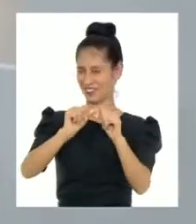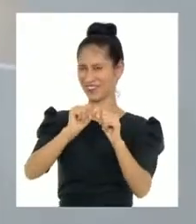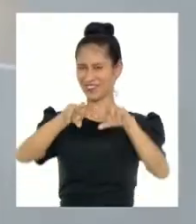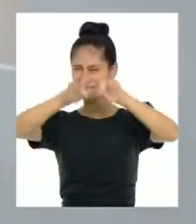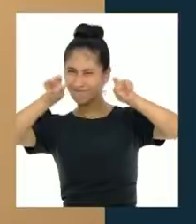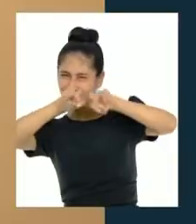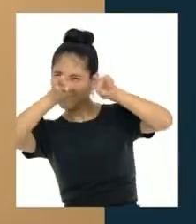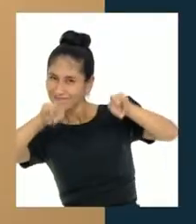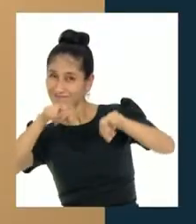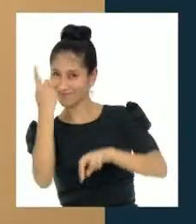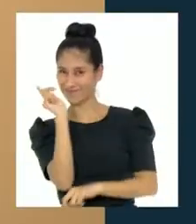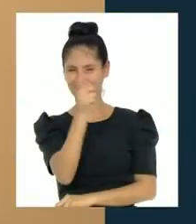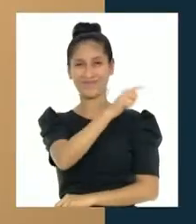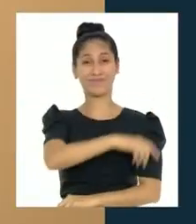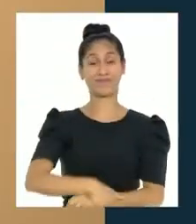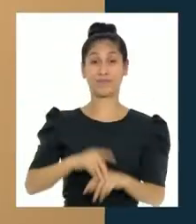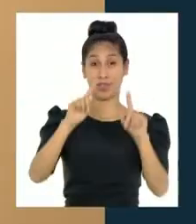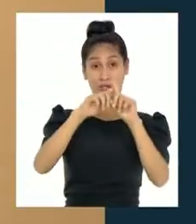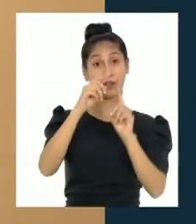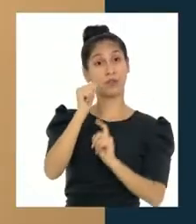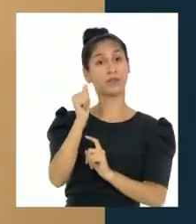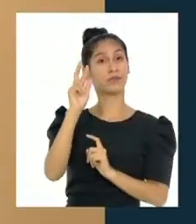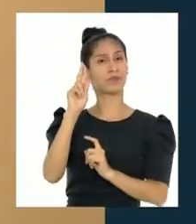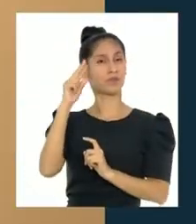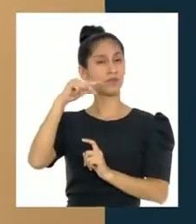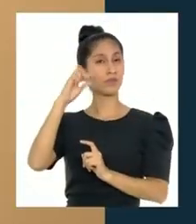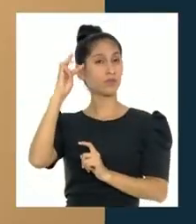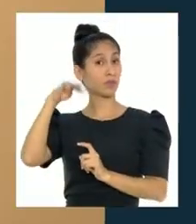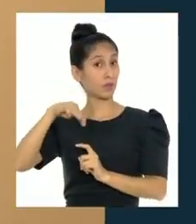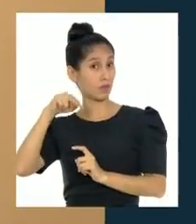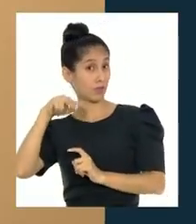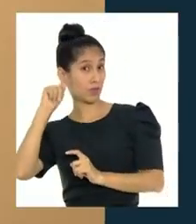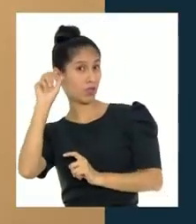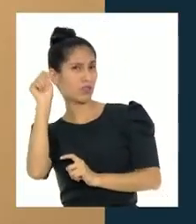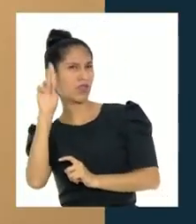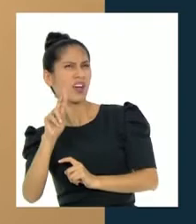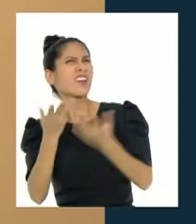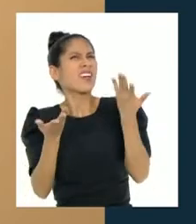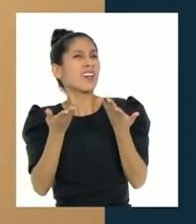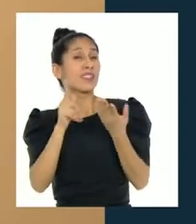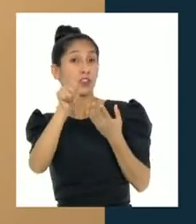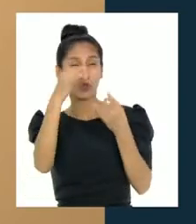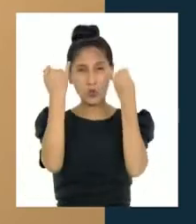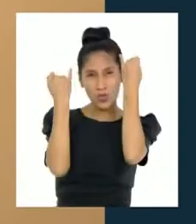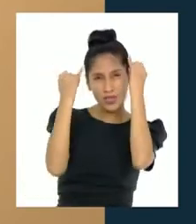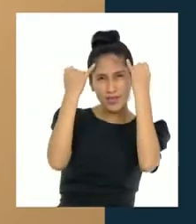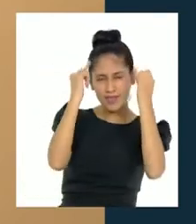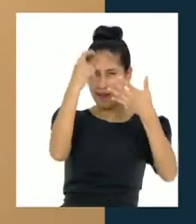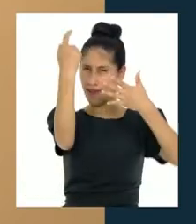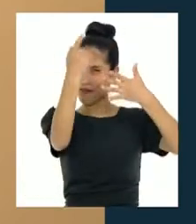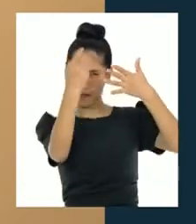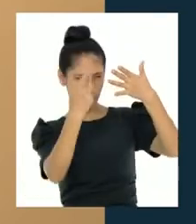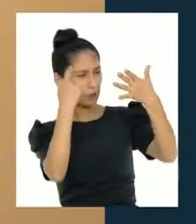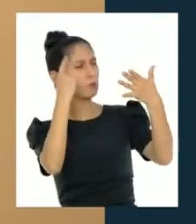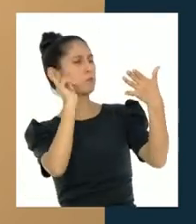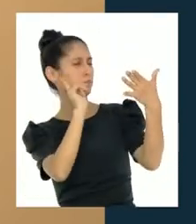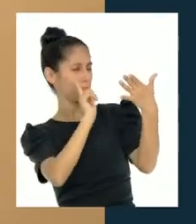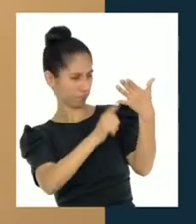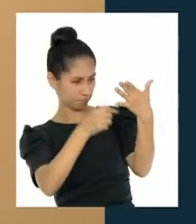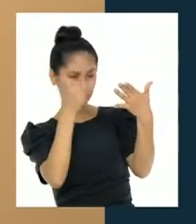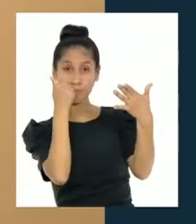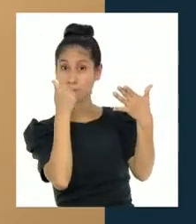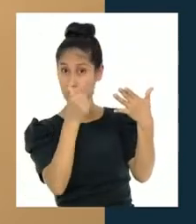investigando. Argumentar es presentar una serie de ideas razonadas para demostrar